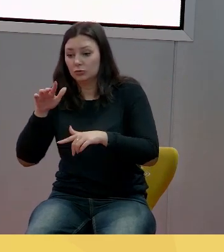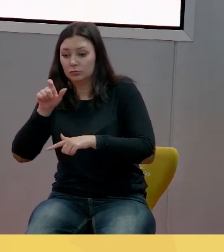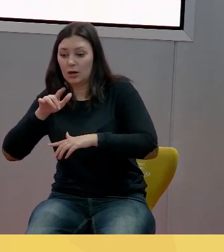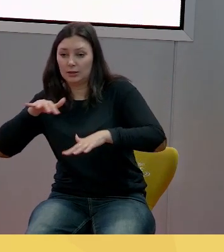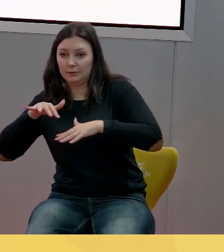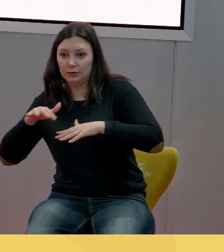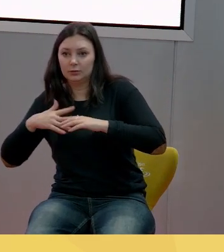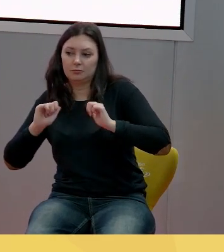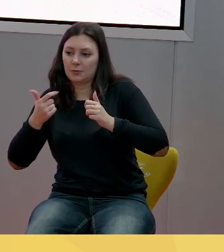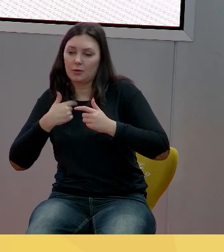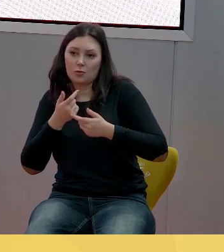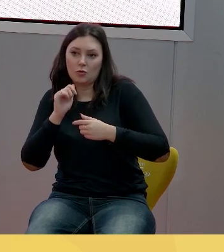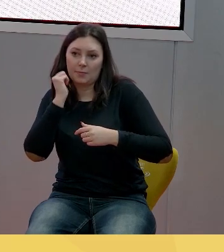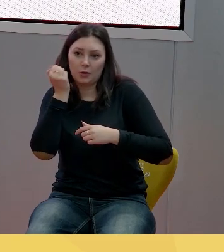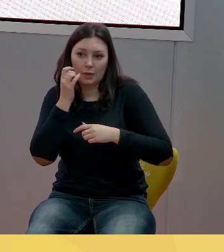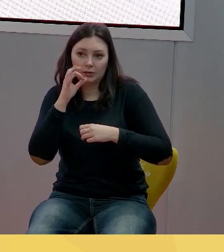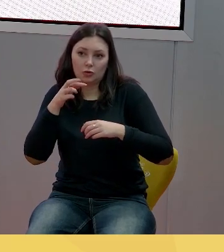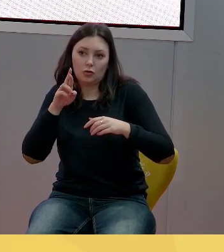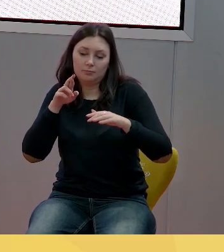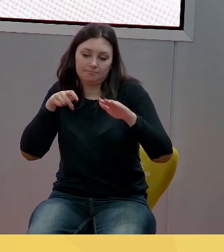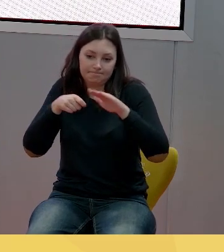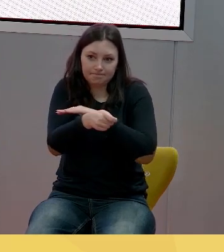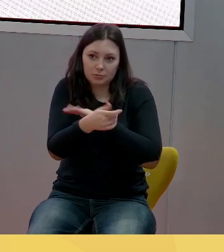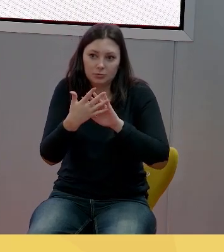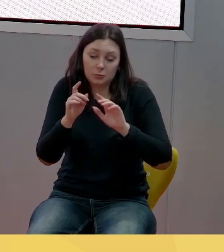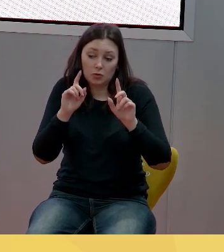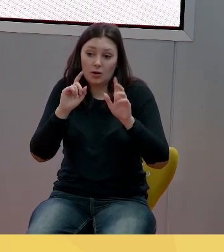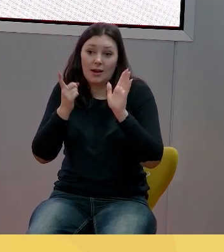están presentando denuncias o recursos, no sé cómo funciona a nivel legal.